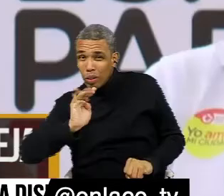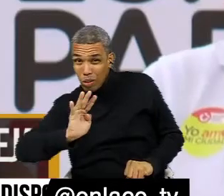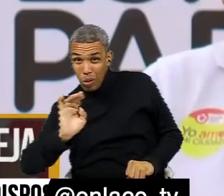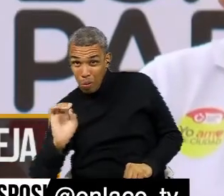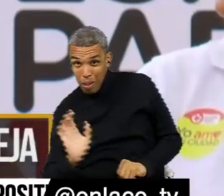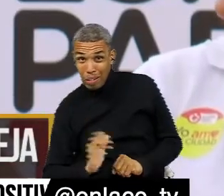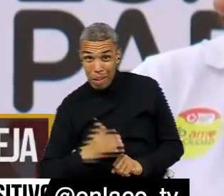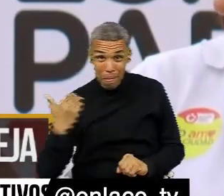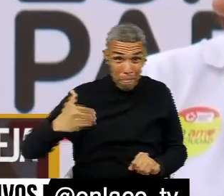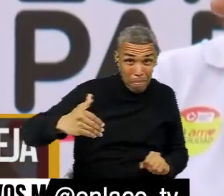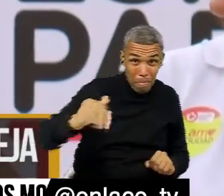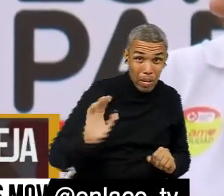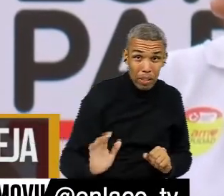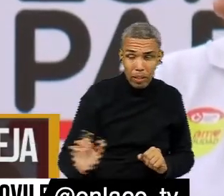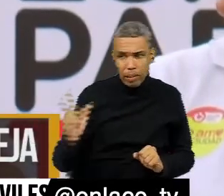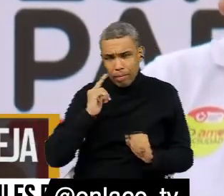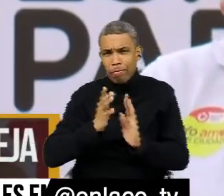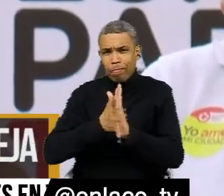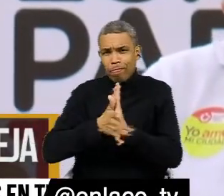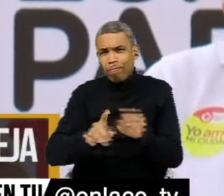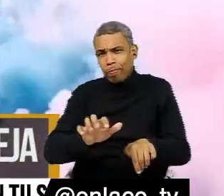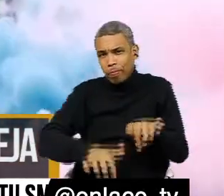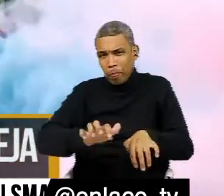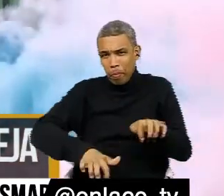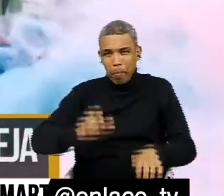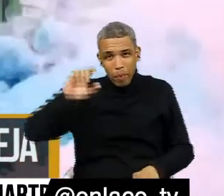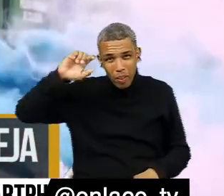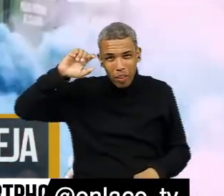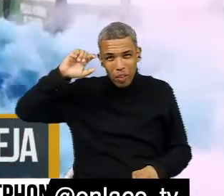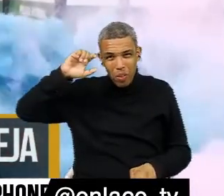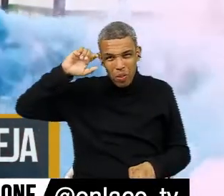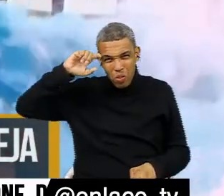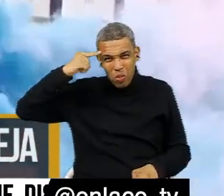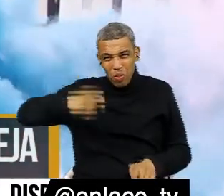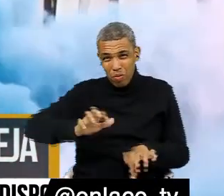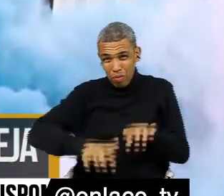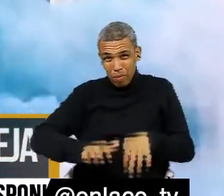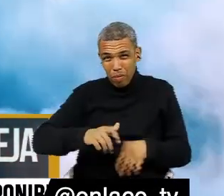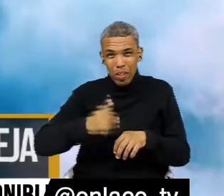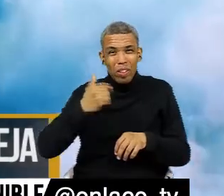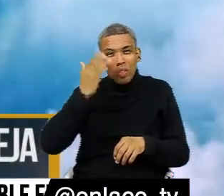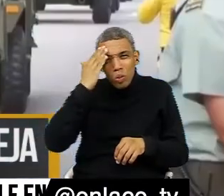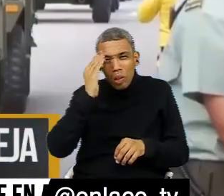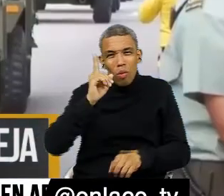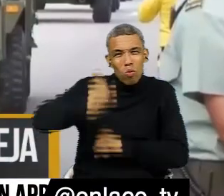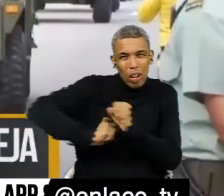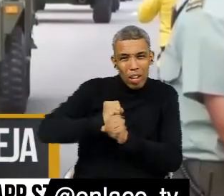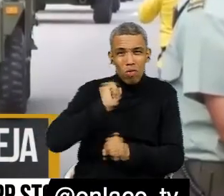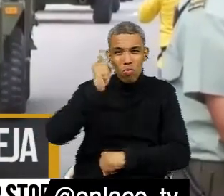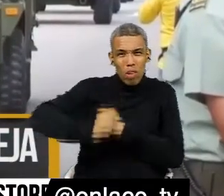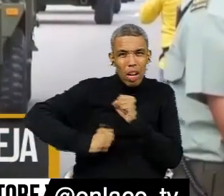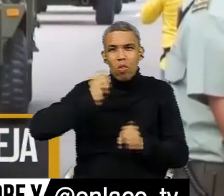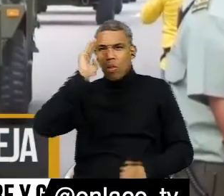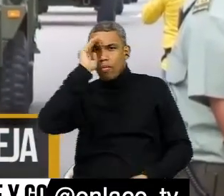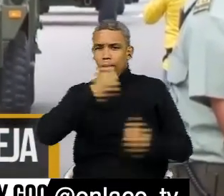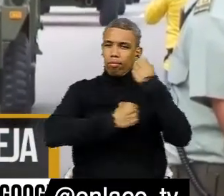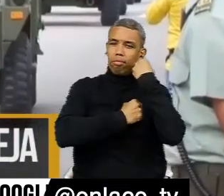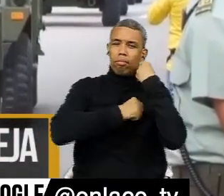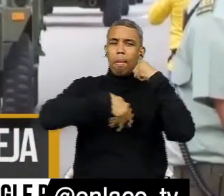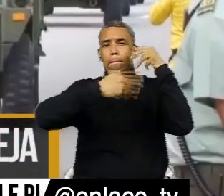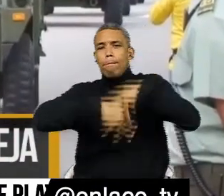ciudadanos, Secretaría de Gobierno aseguró que fue suspendido el acostumbrado desfile de la independencia. En reemplazo de esa actividad se realizarán otras